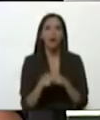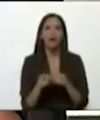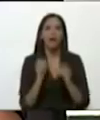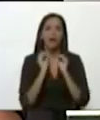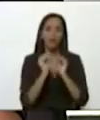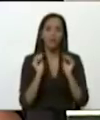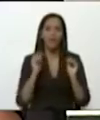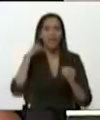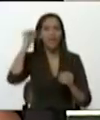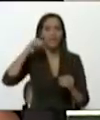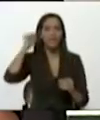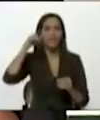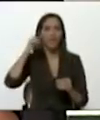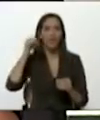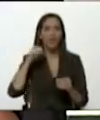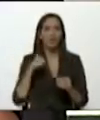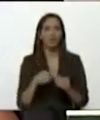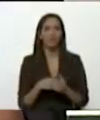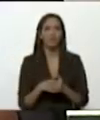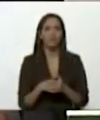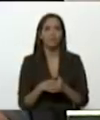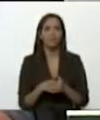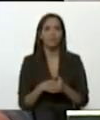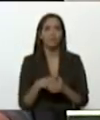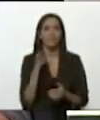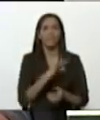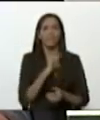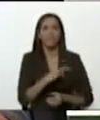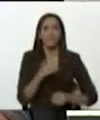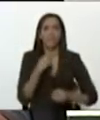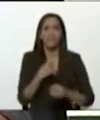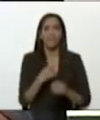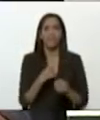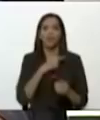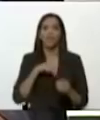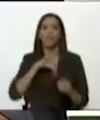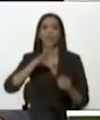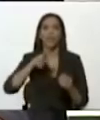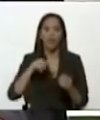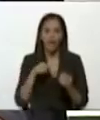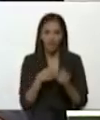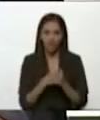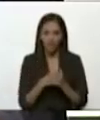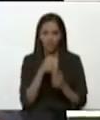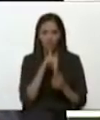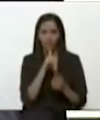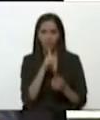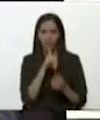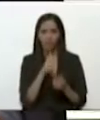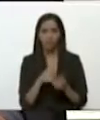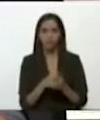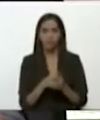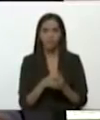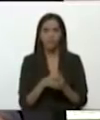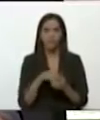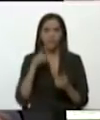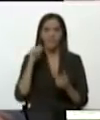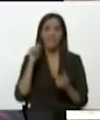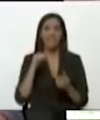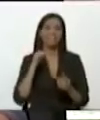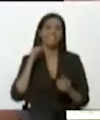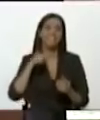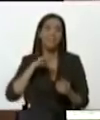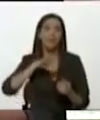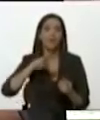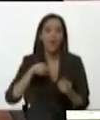el video de este señor que dice que nosotros le estamos robando el contenido. Lara Faría. Te estamos robando el